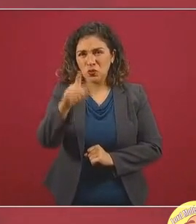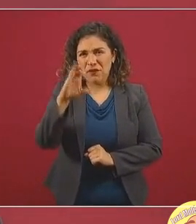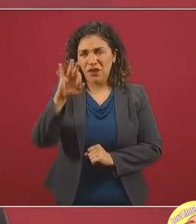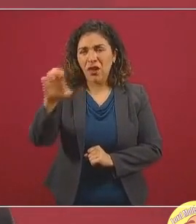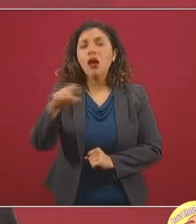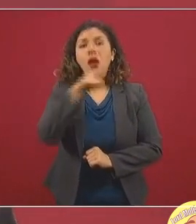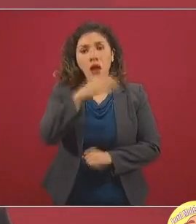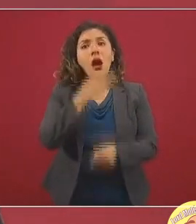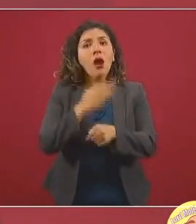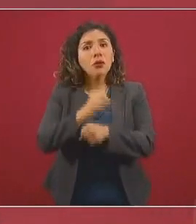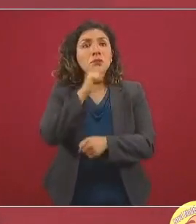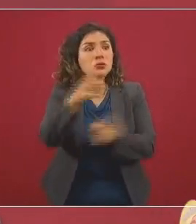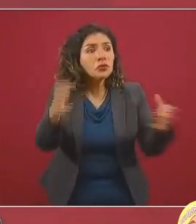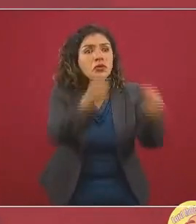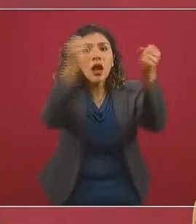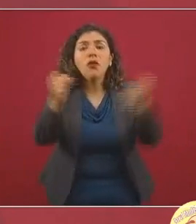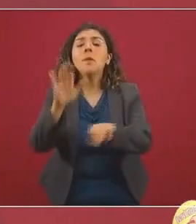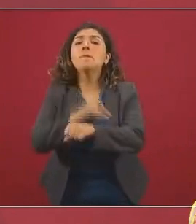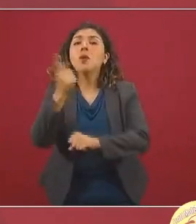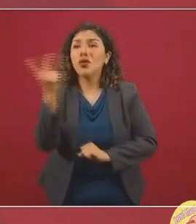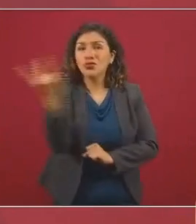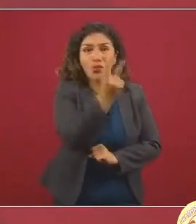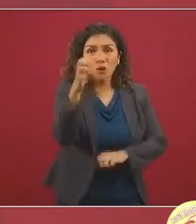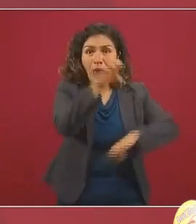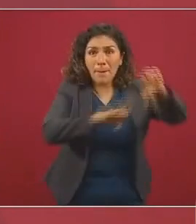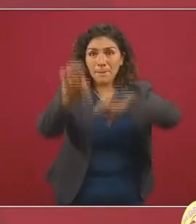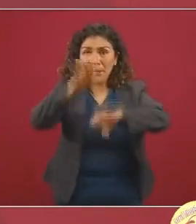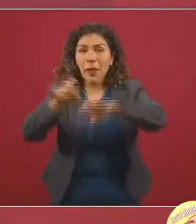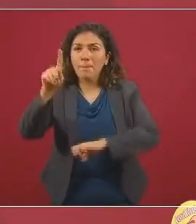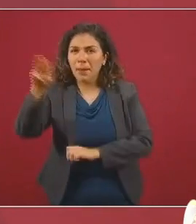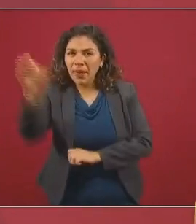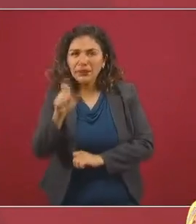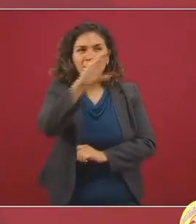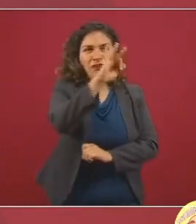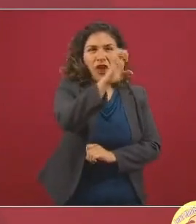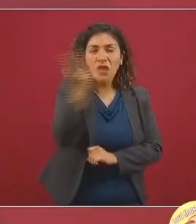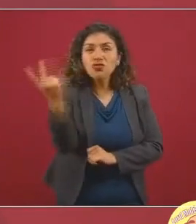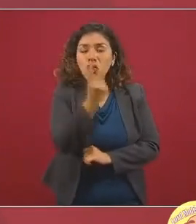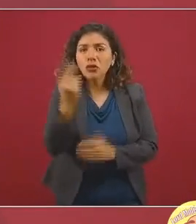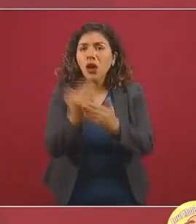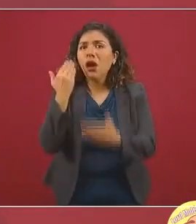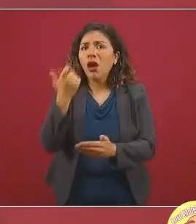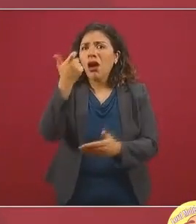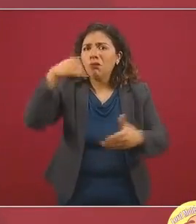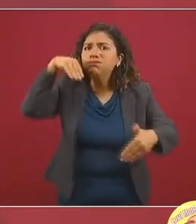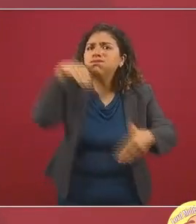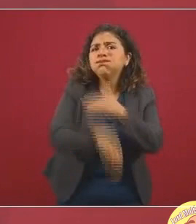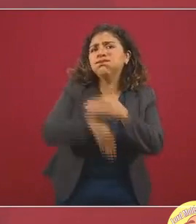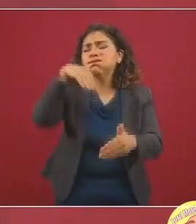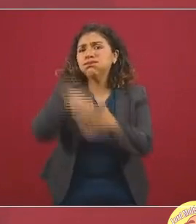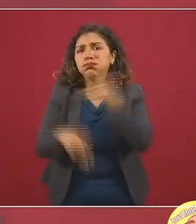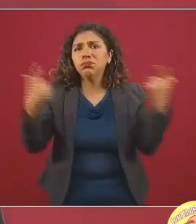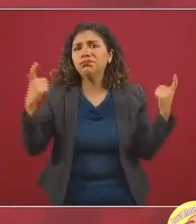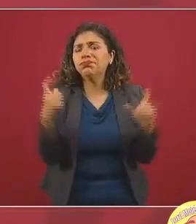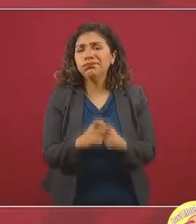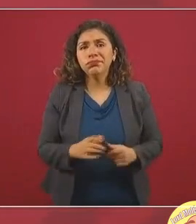se está rescatando porque las 2 empresas quedaron en bancarrota,